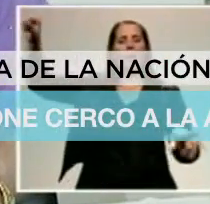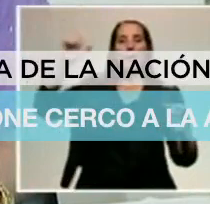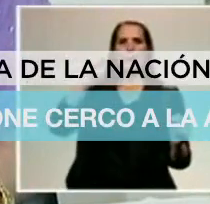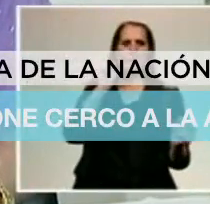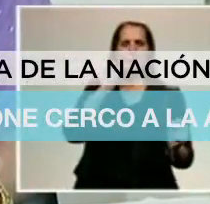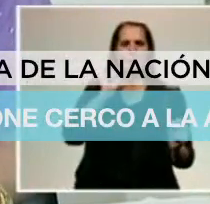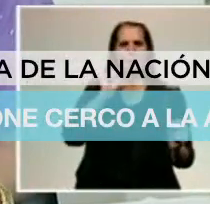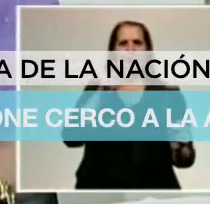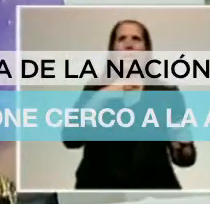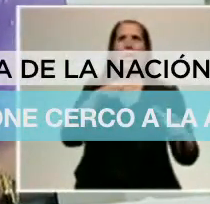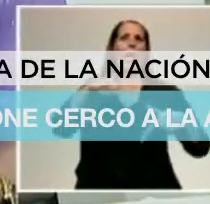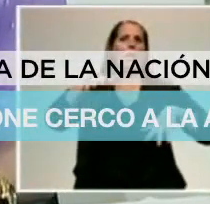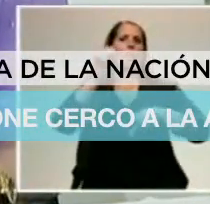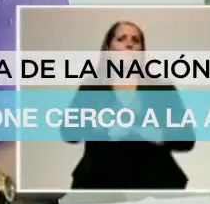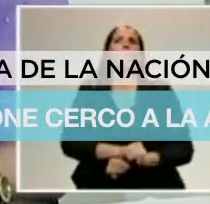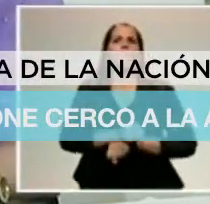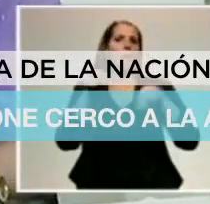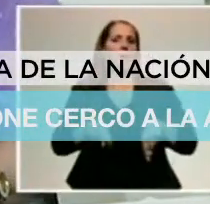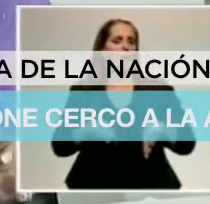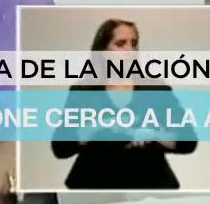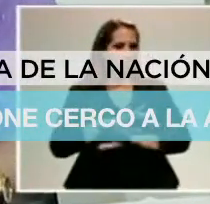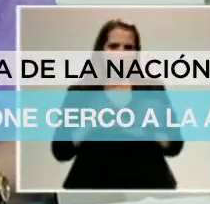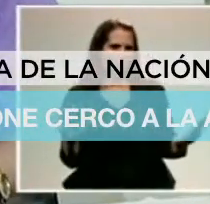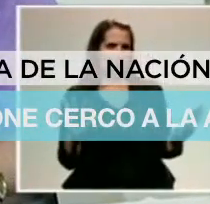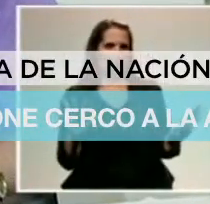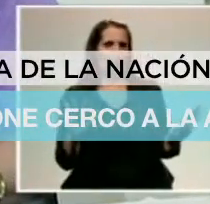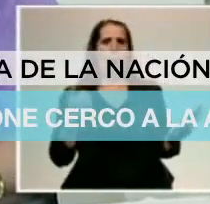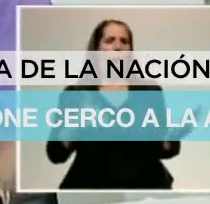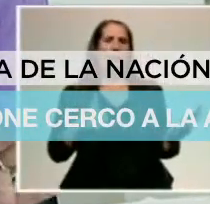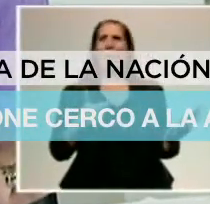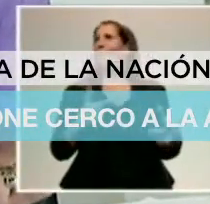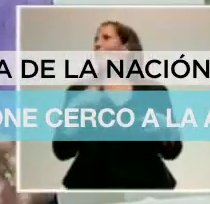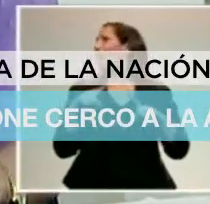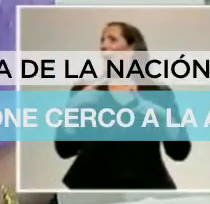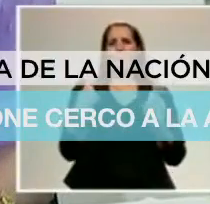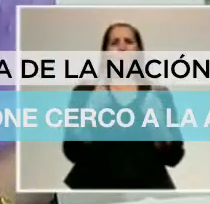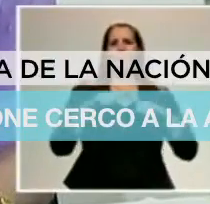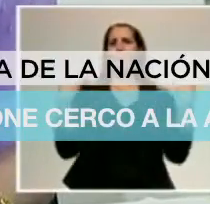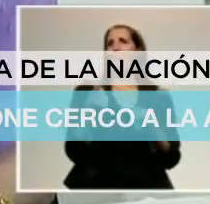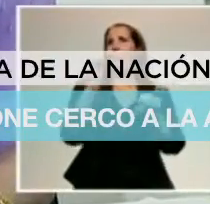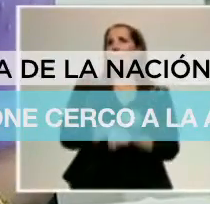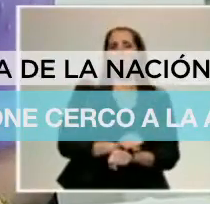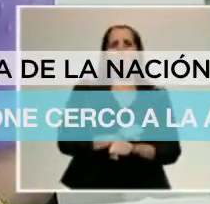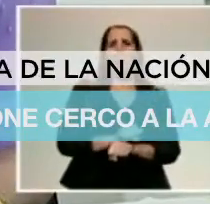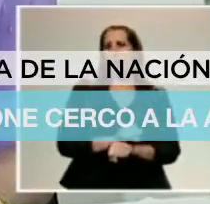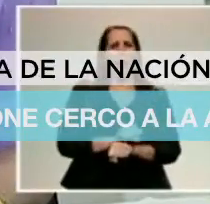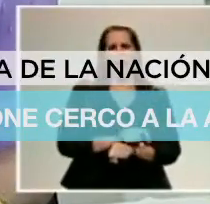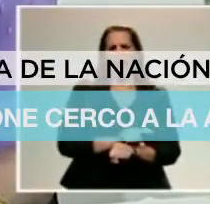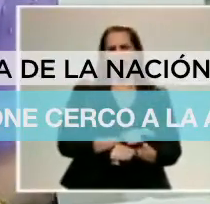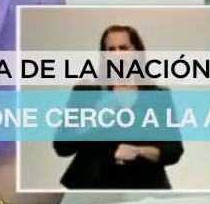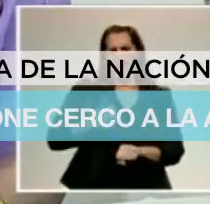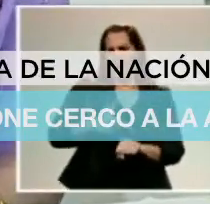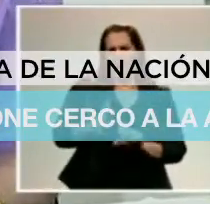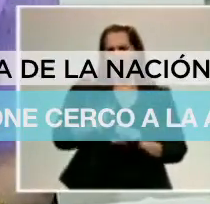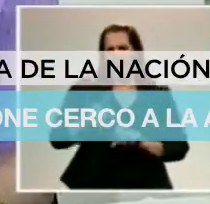corral, y yo no estoy dispuesta a estar en ningún corral. La Argentina no es corral de nadie, nadie le pone cerco a la